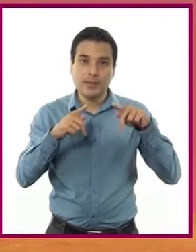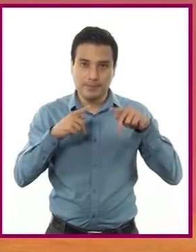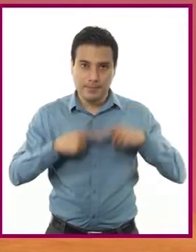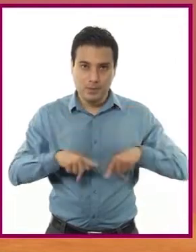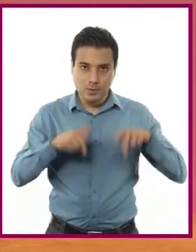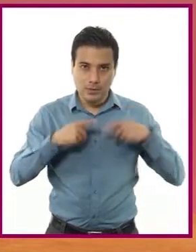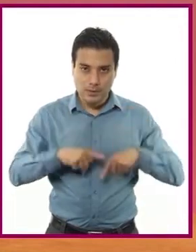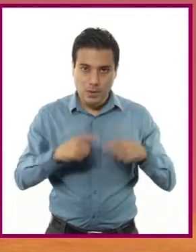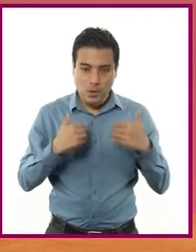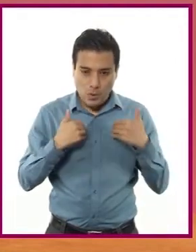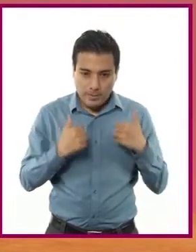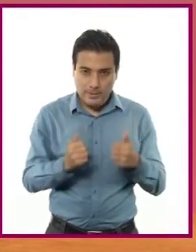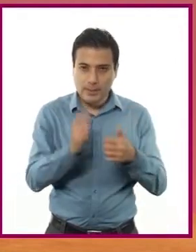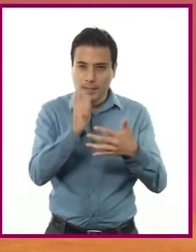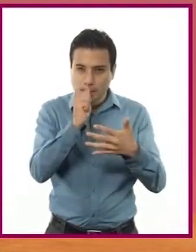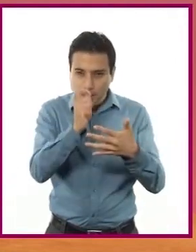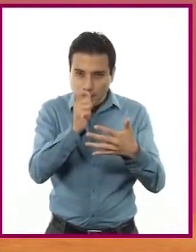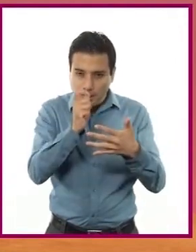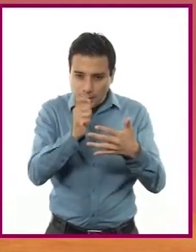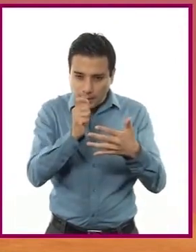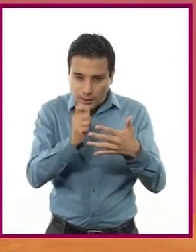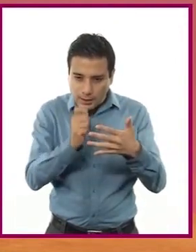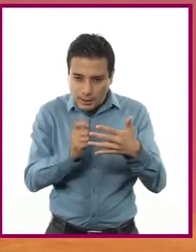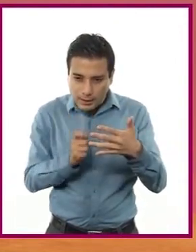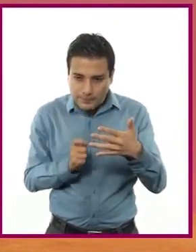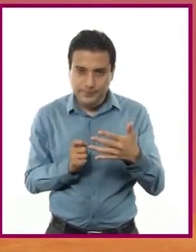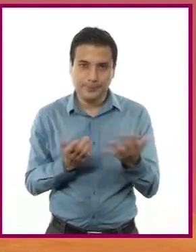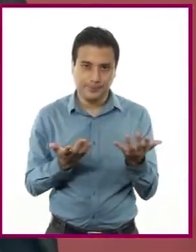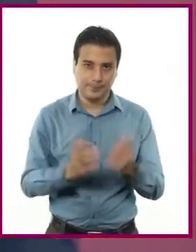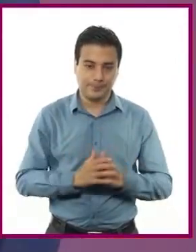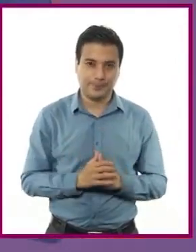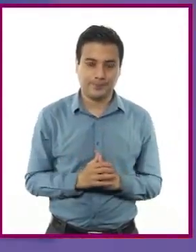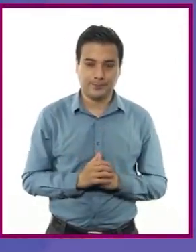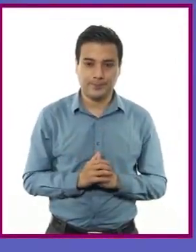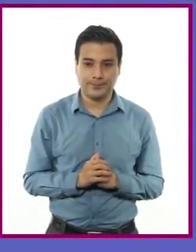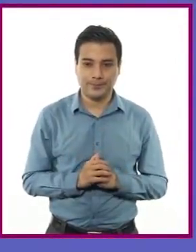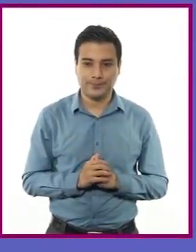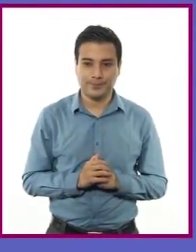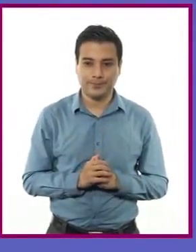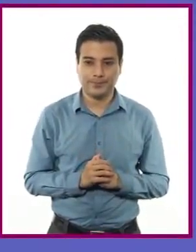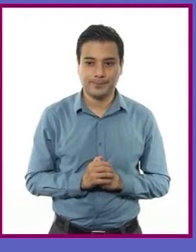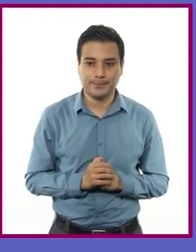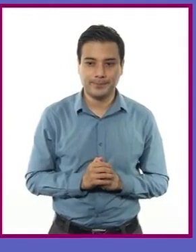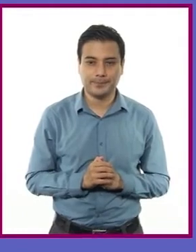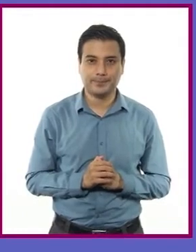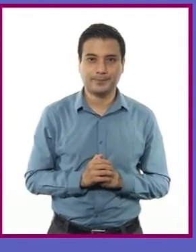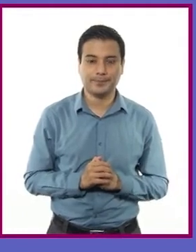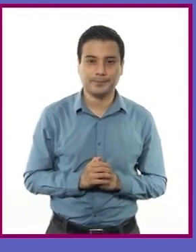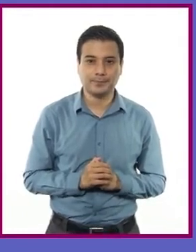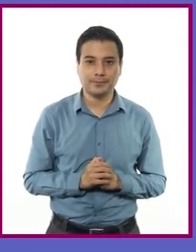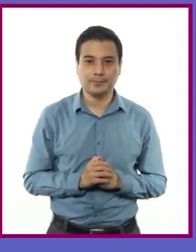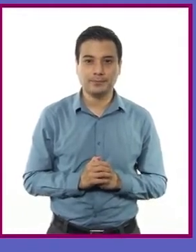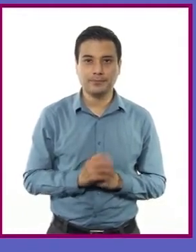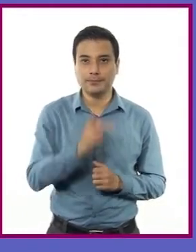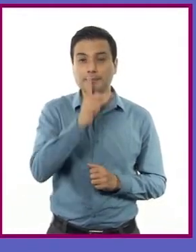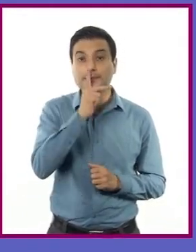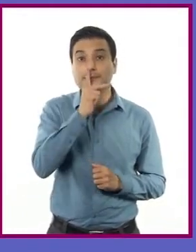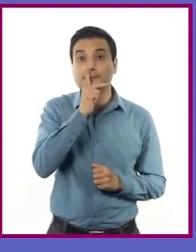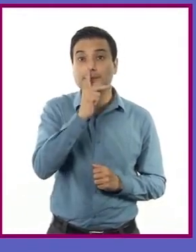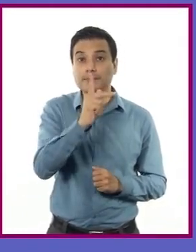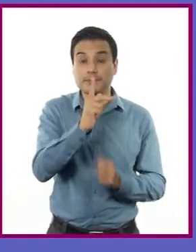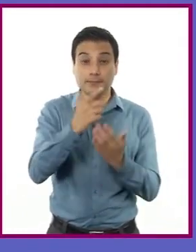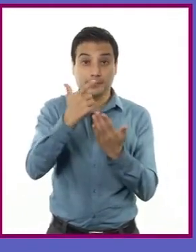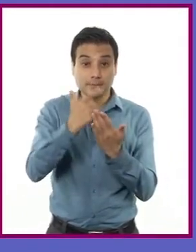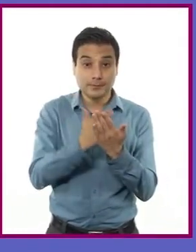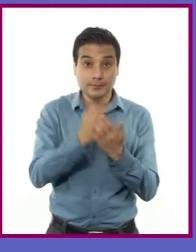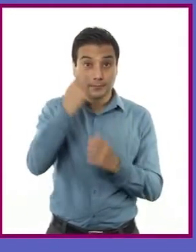todos los términos y vocablos que se incluyen en el texto. En efecto, los glosarios sirven para comprender